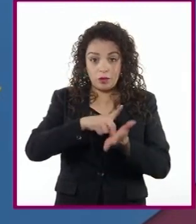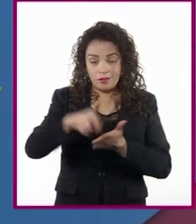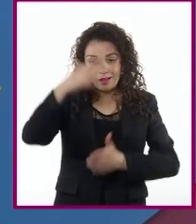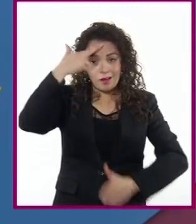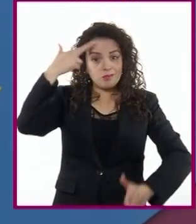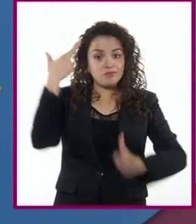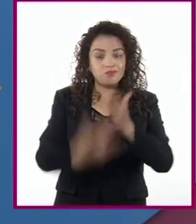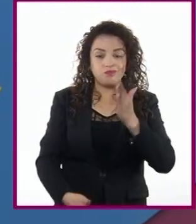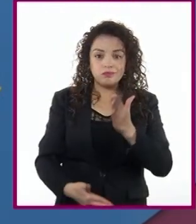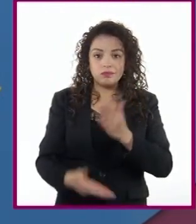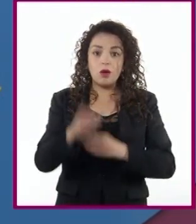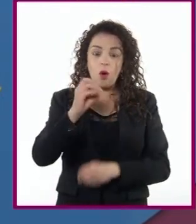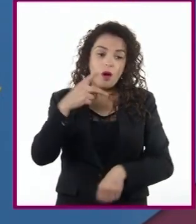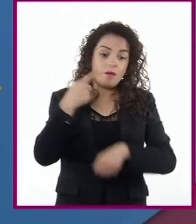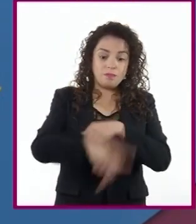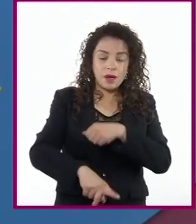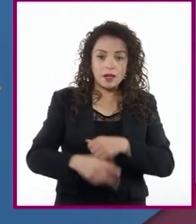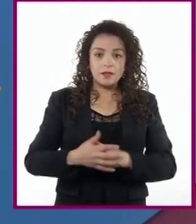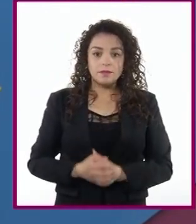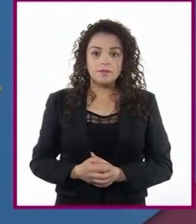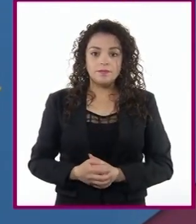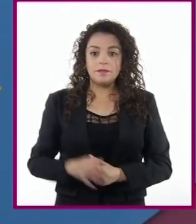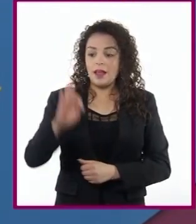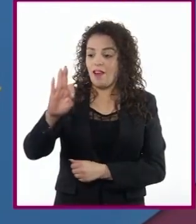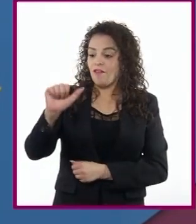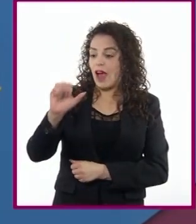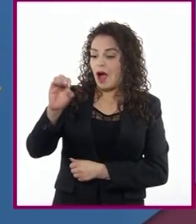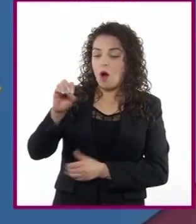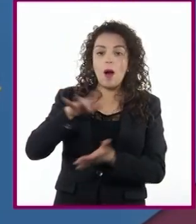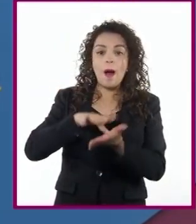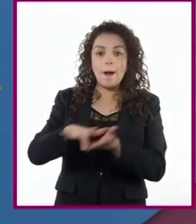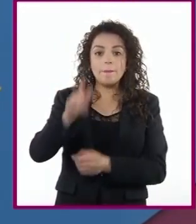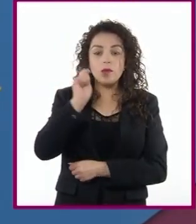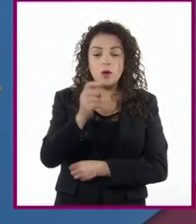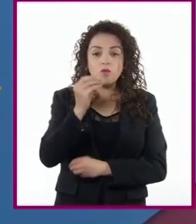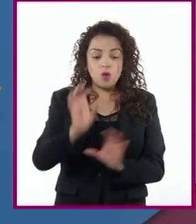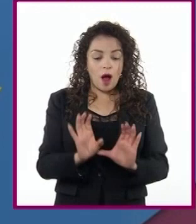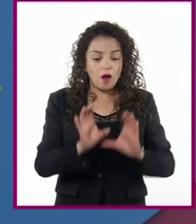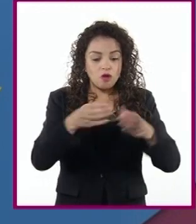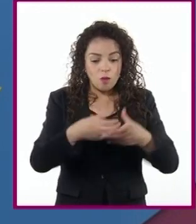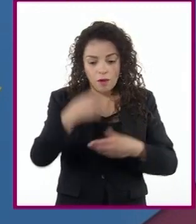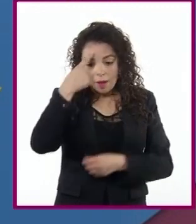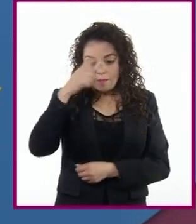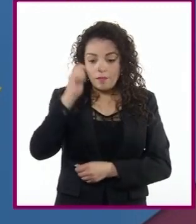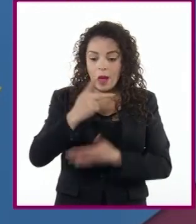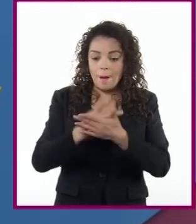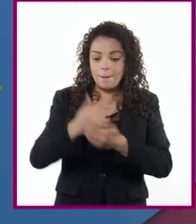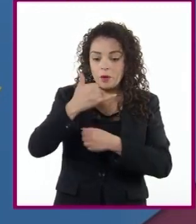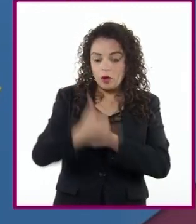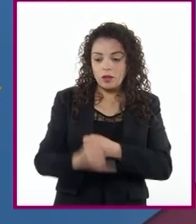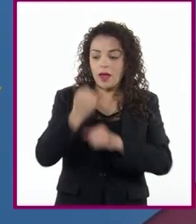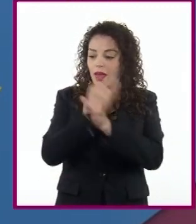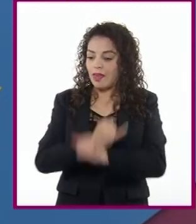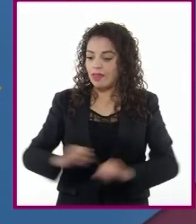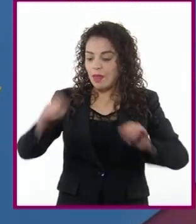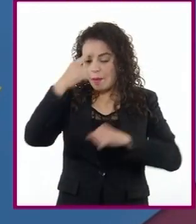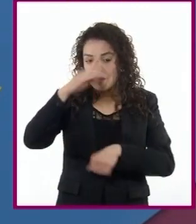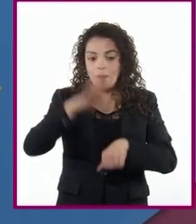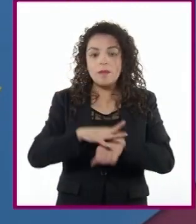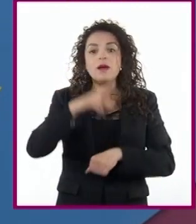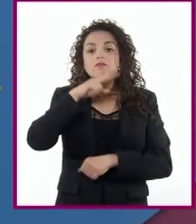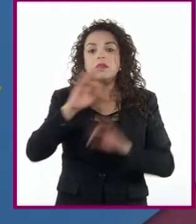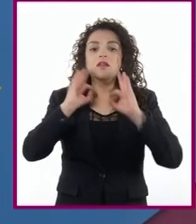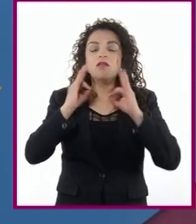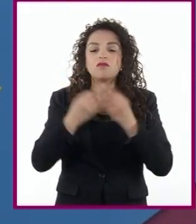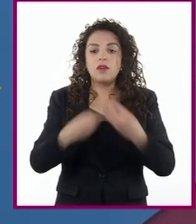en riesgo. La FAO apoyando a muchas comunidades a gestionar proyectos autónomos que mejoren su calidad de